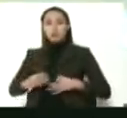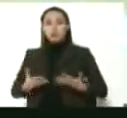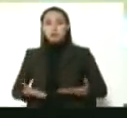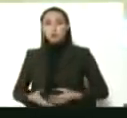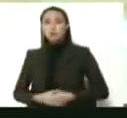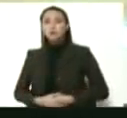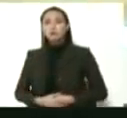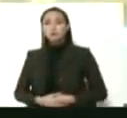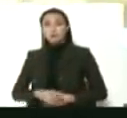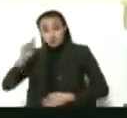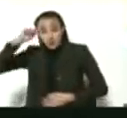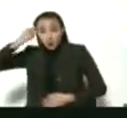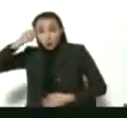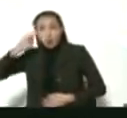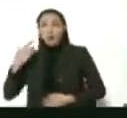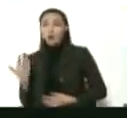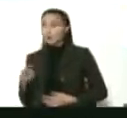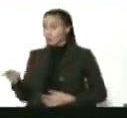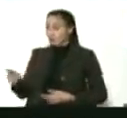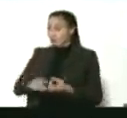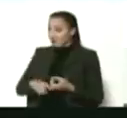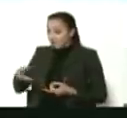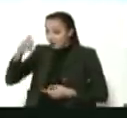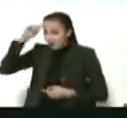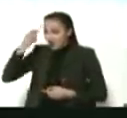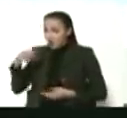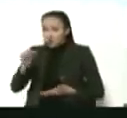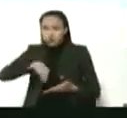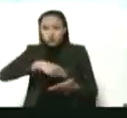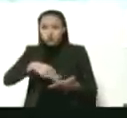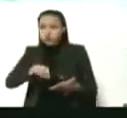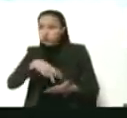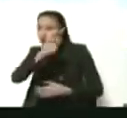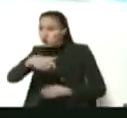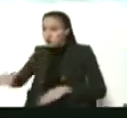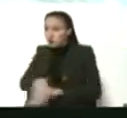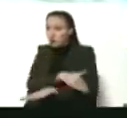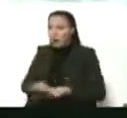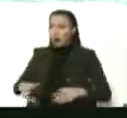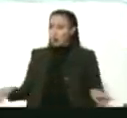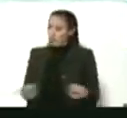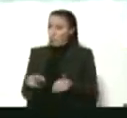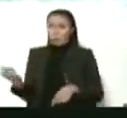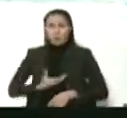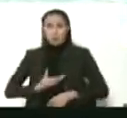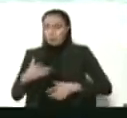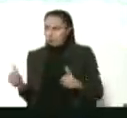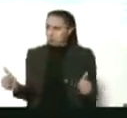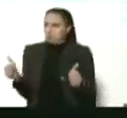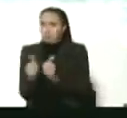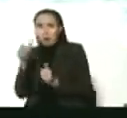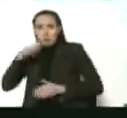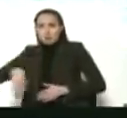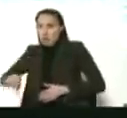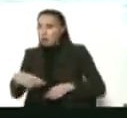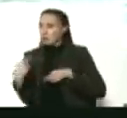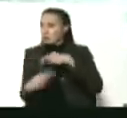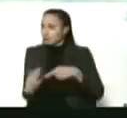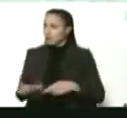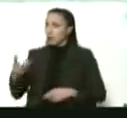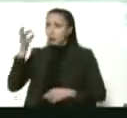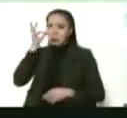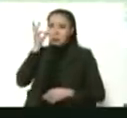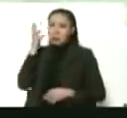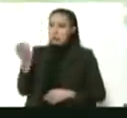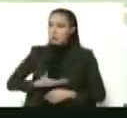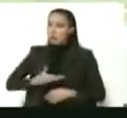¿Ah? ¿Te acuerdas, Silvia? Bailando con la gente de la calle. Así deben ser los alcaldes y las alcaldesas de la revolución.